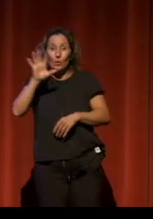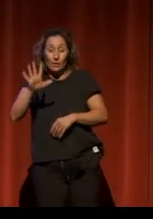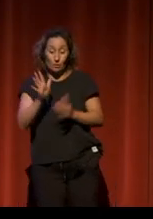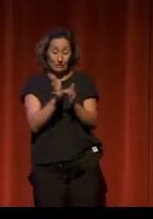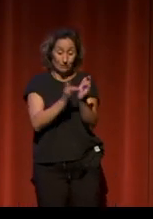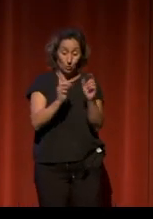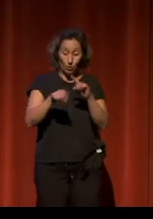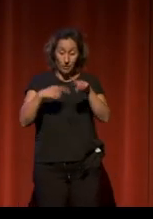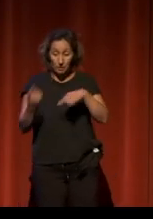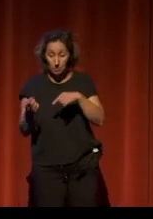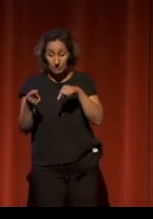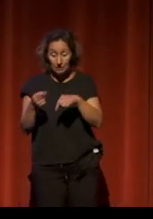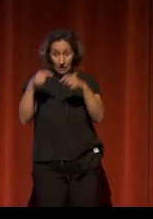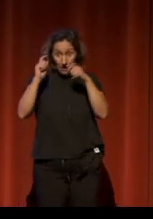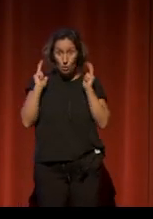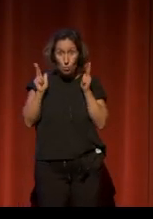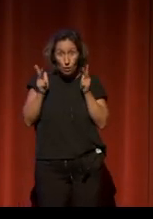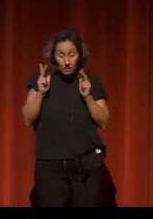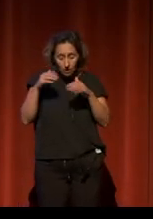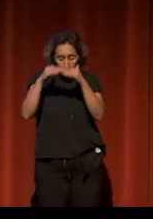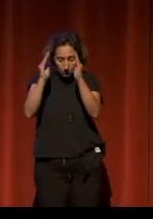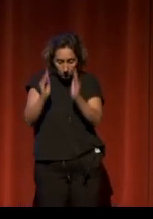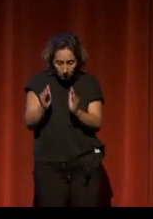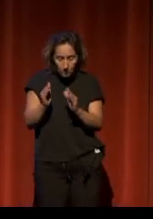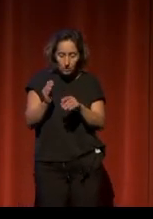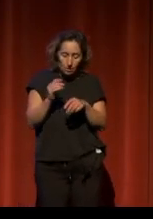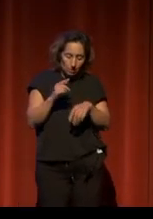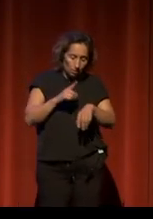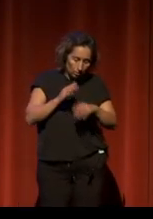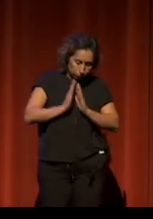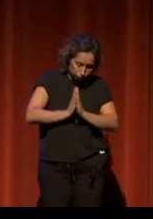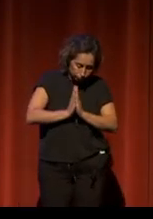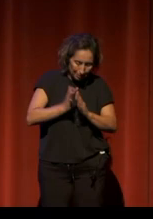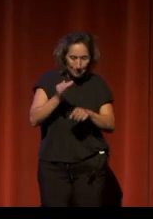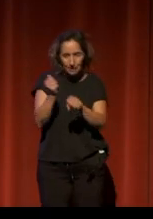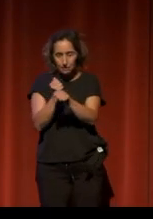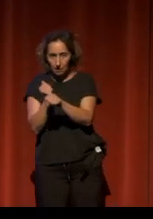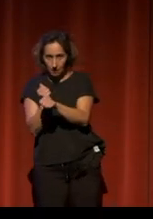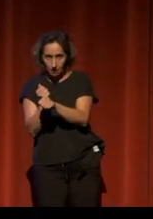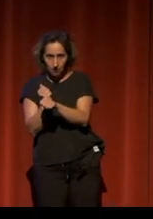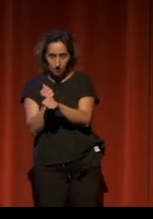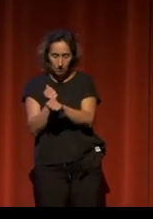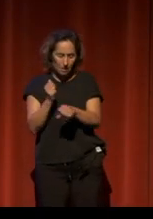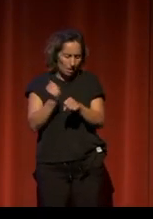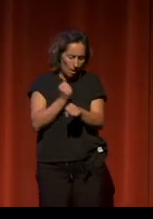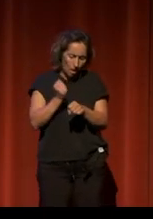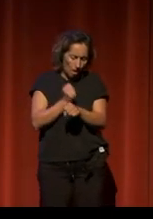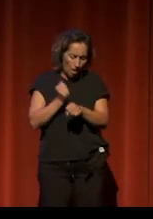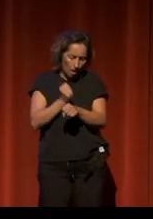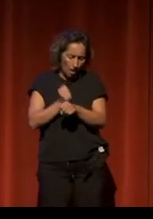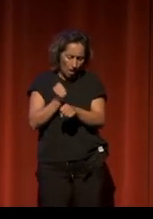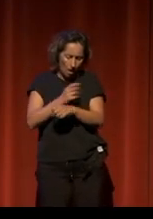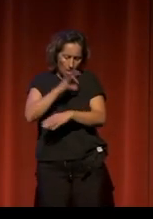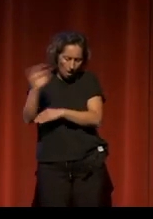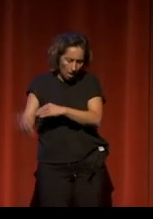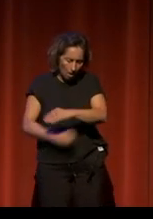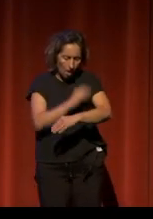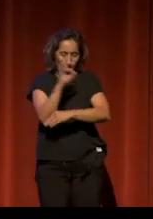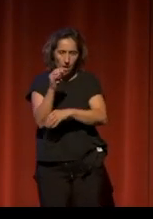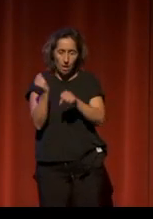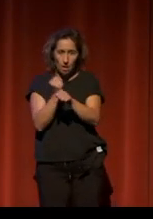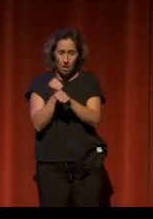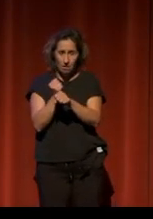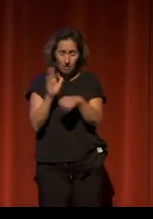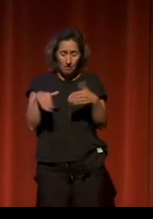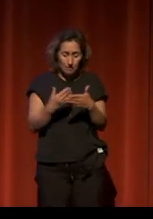Cristo que se inventan Esto del hora en labora no de de trabajar per sé no hasta que los monasterios no